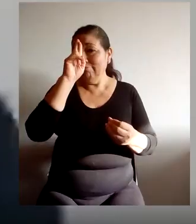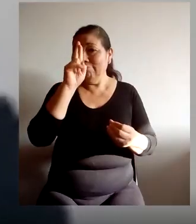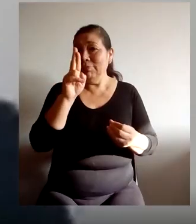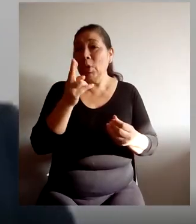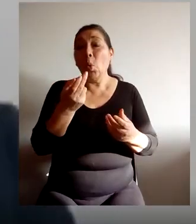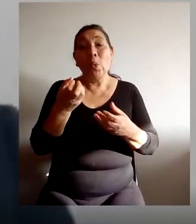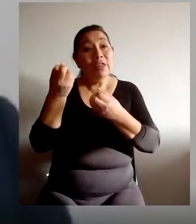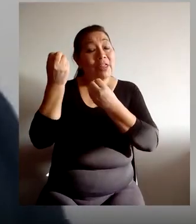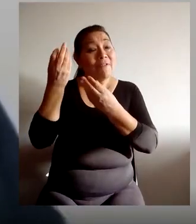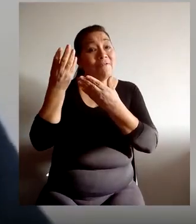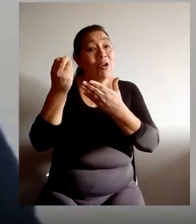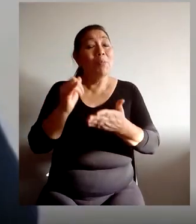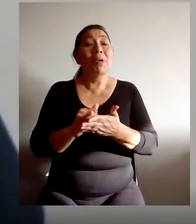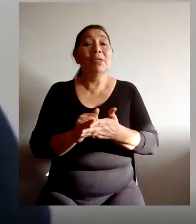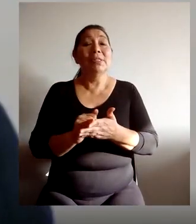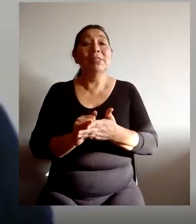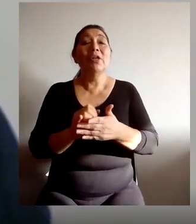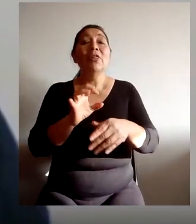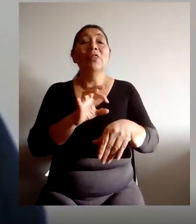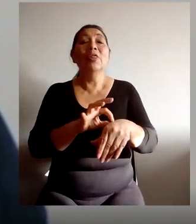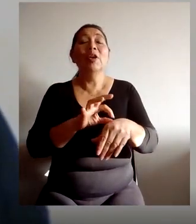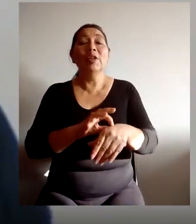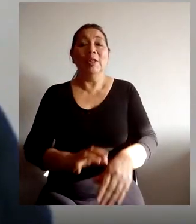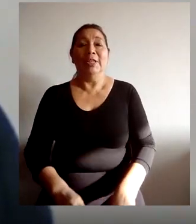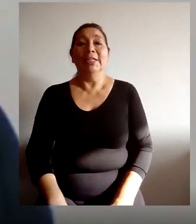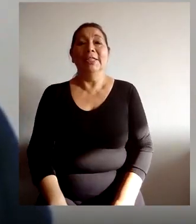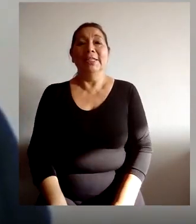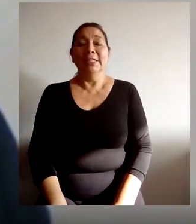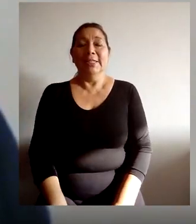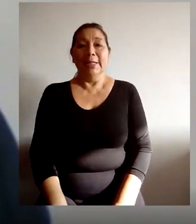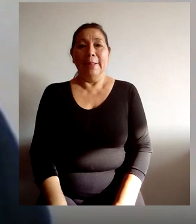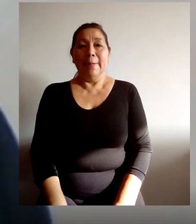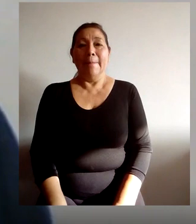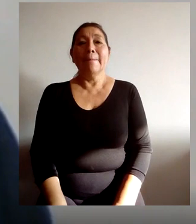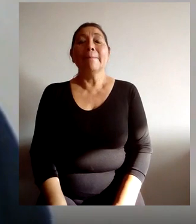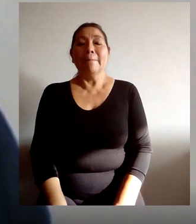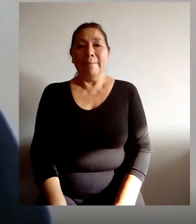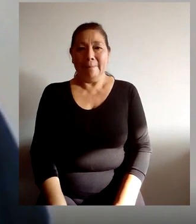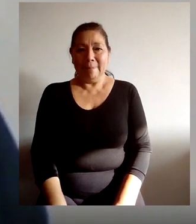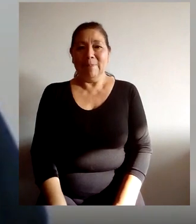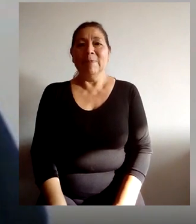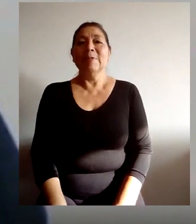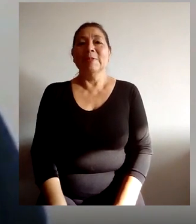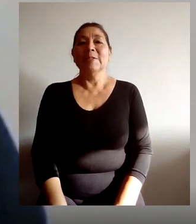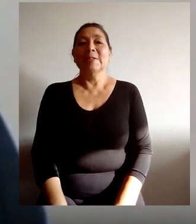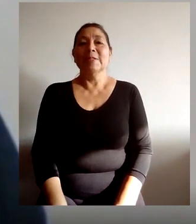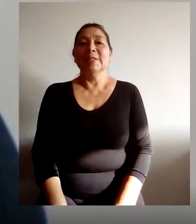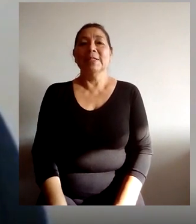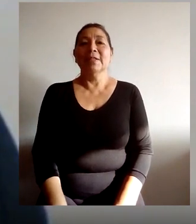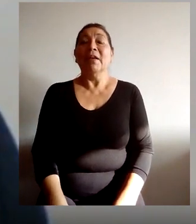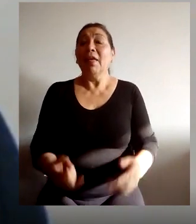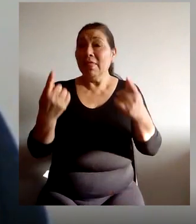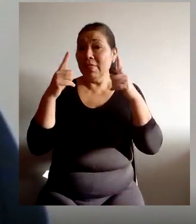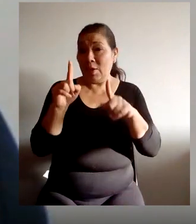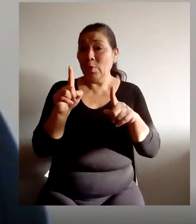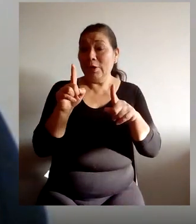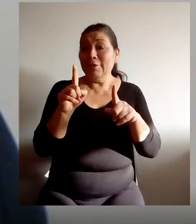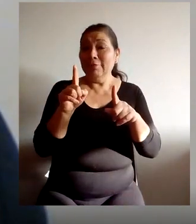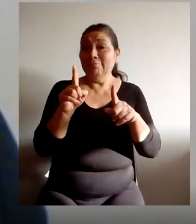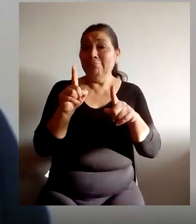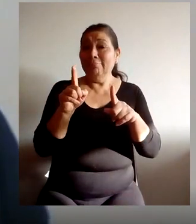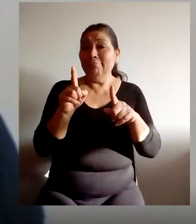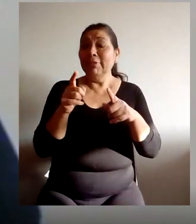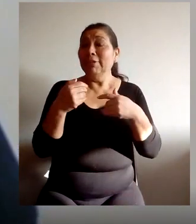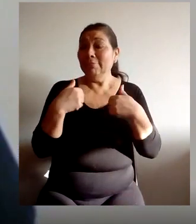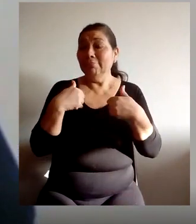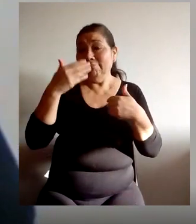Bien, señor magistrado. De acuerdo a lo que nosotros tenemos conocimiento, la actividad perforista son las personas